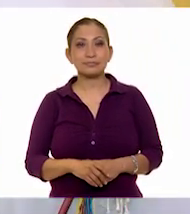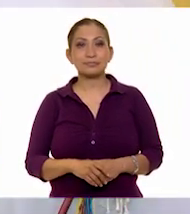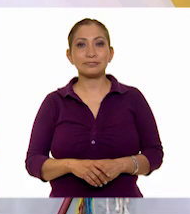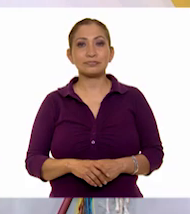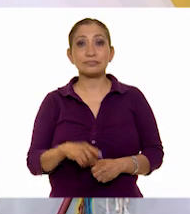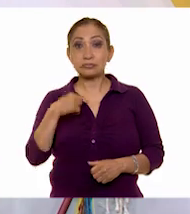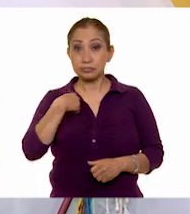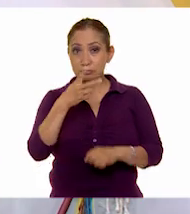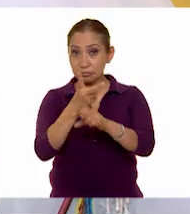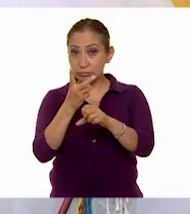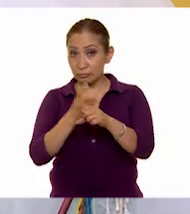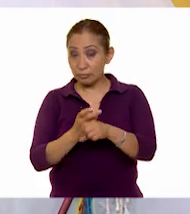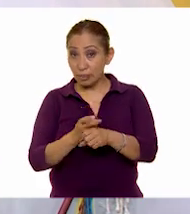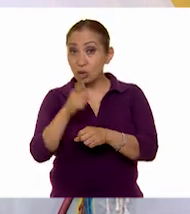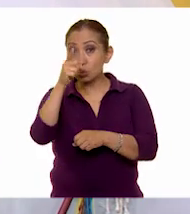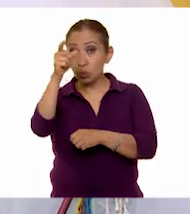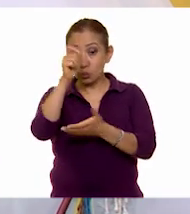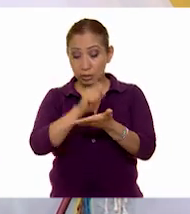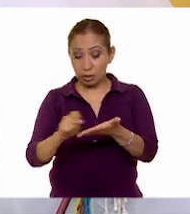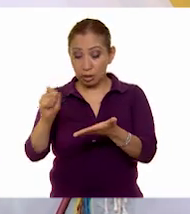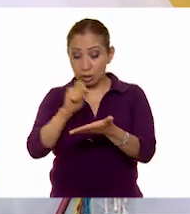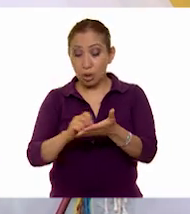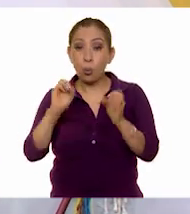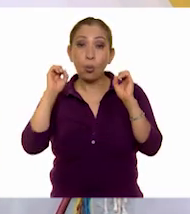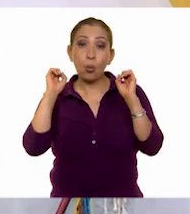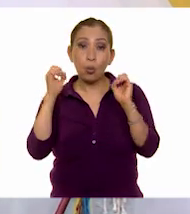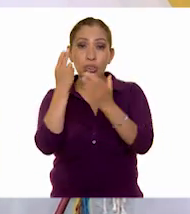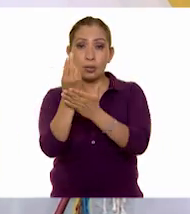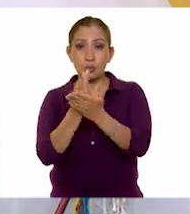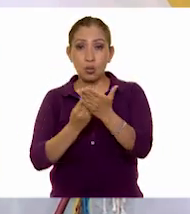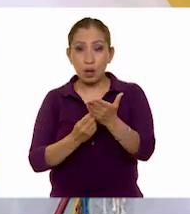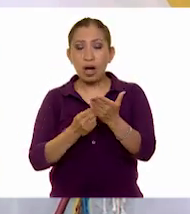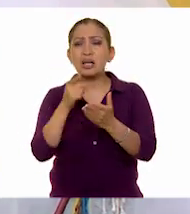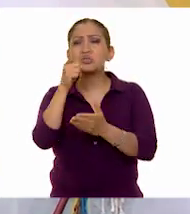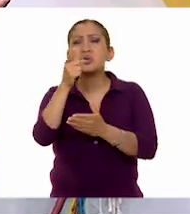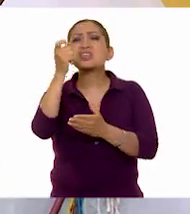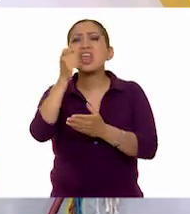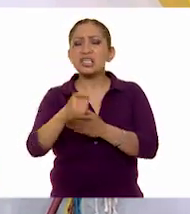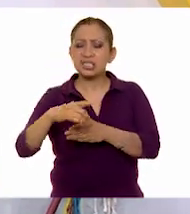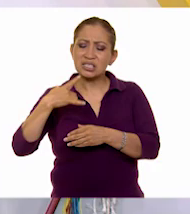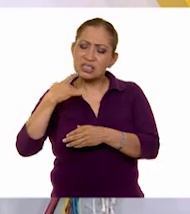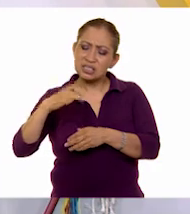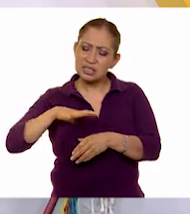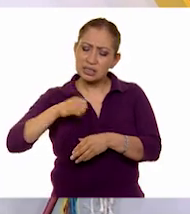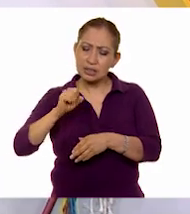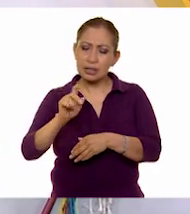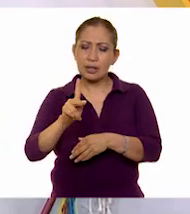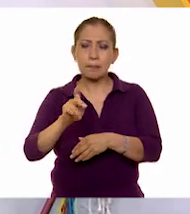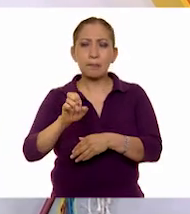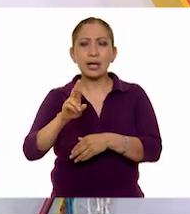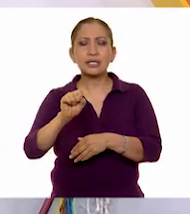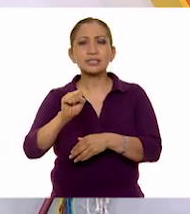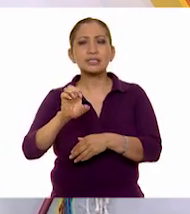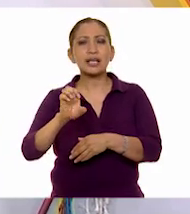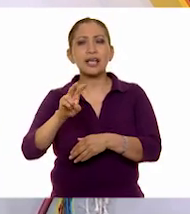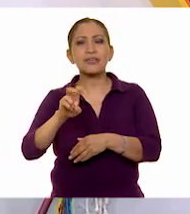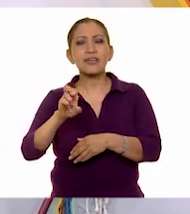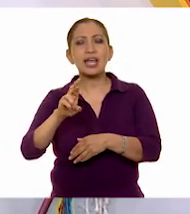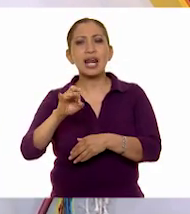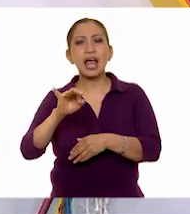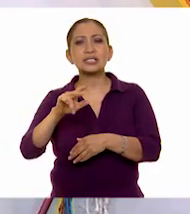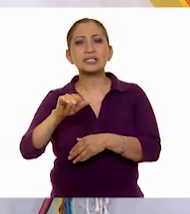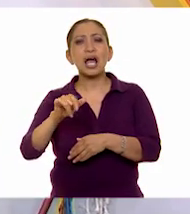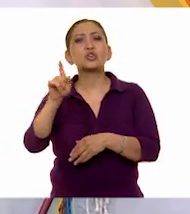Te invito a que escribas o dibujes para ti qué es la perseverancia y de qué manera te